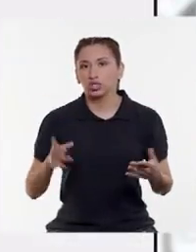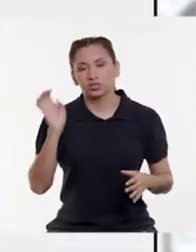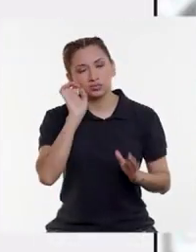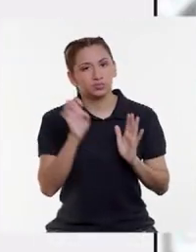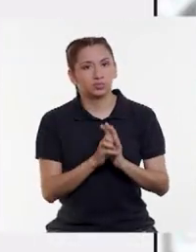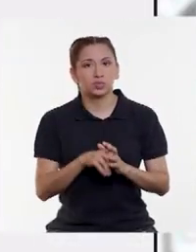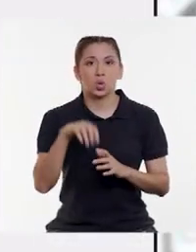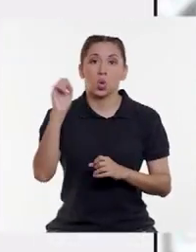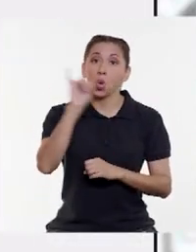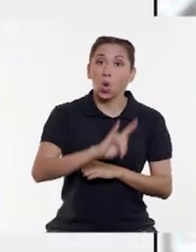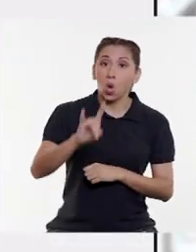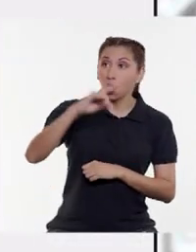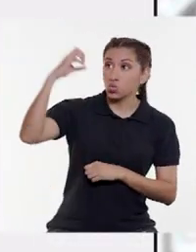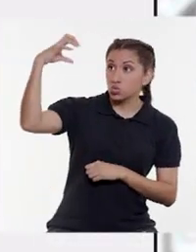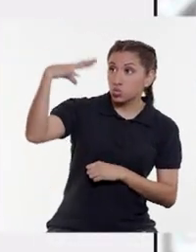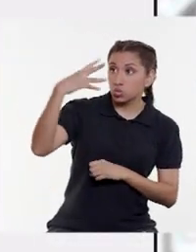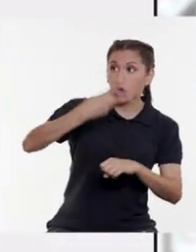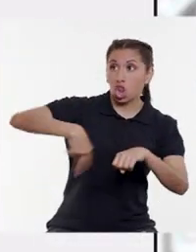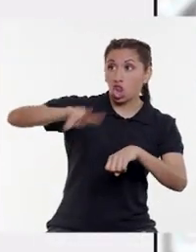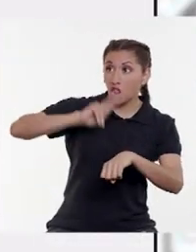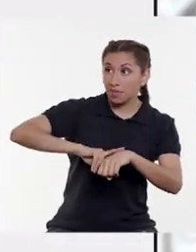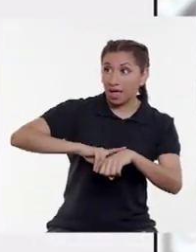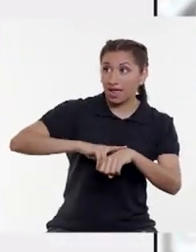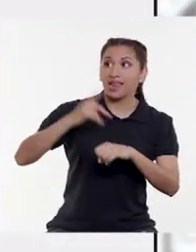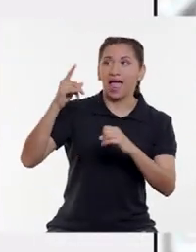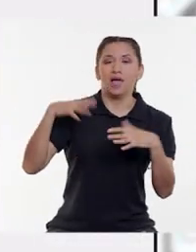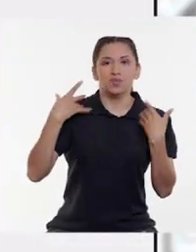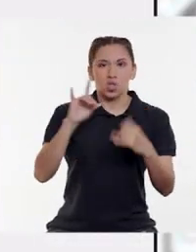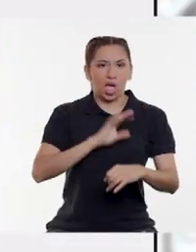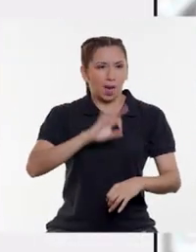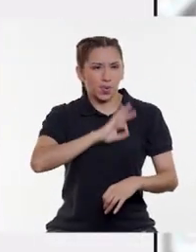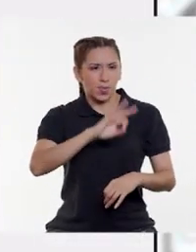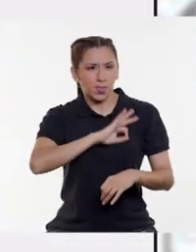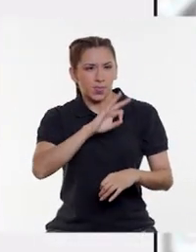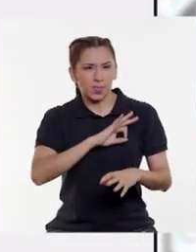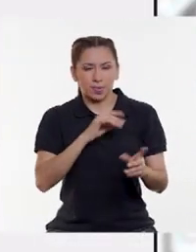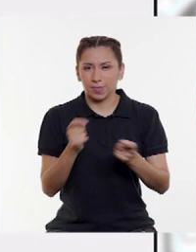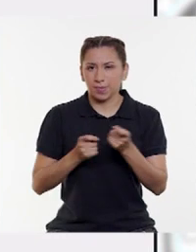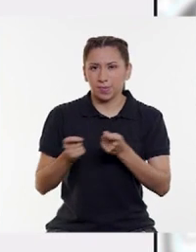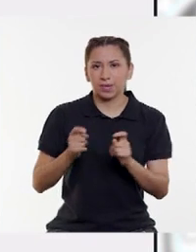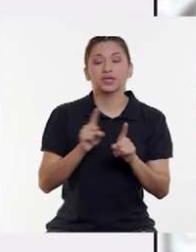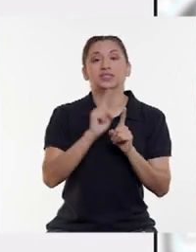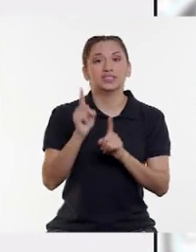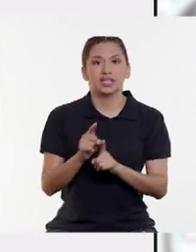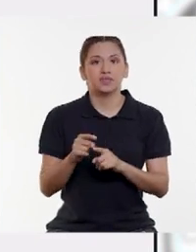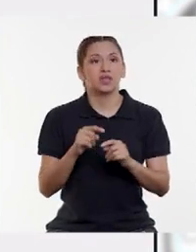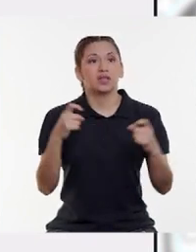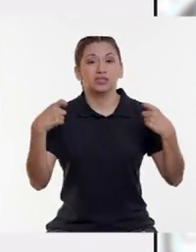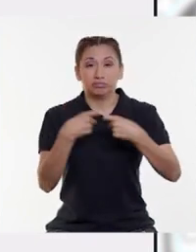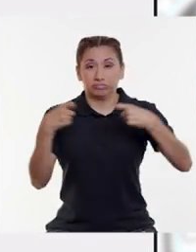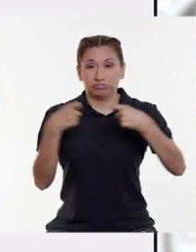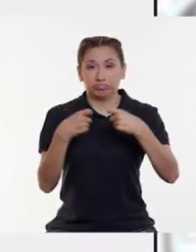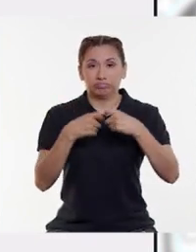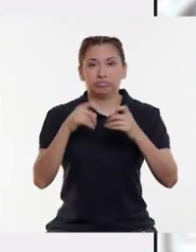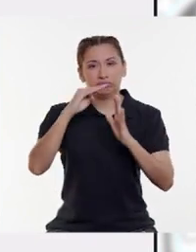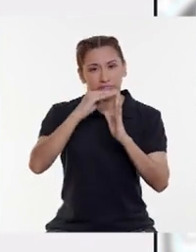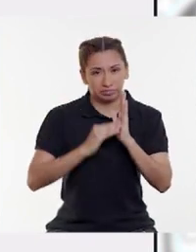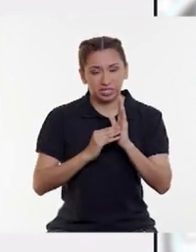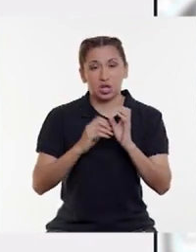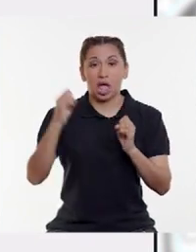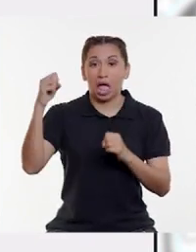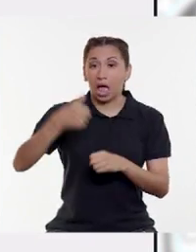cosas como usar la luz natural el mayor tiempo posible, controlar el uso de electricidad y